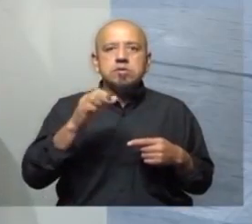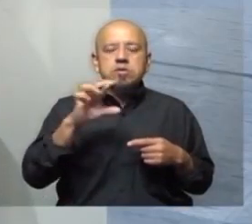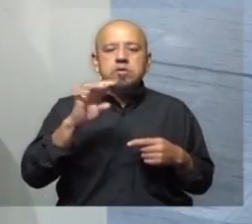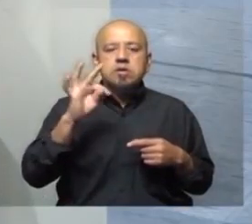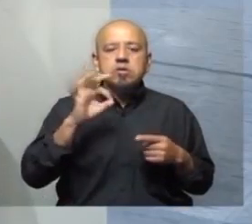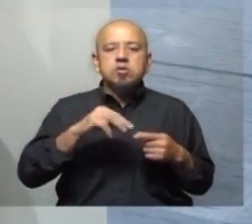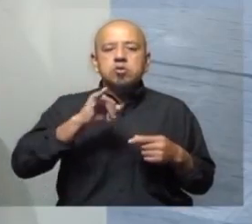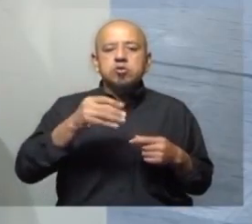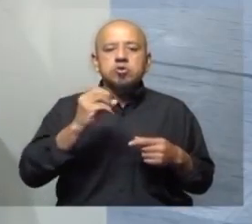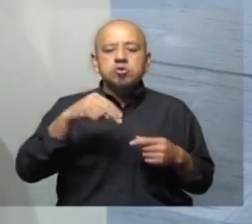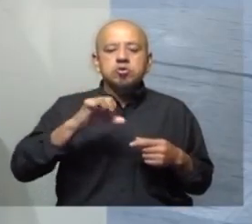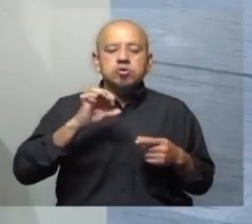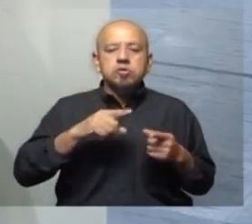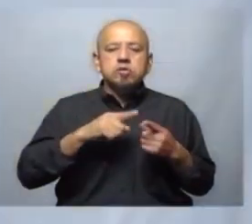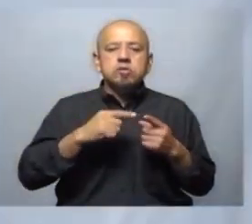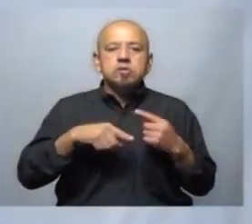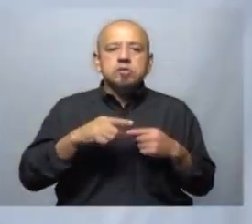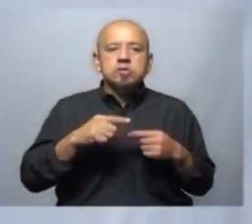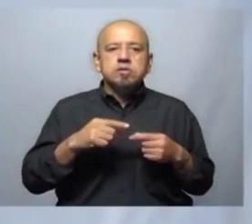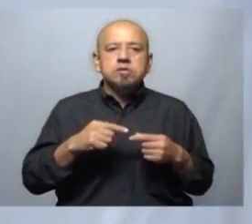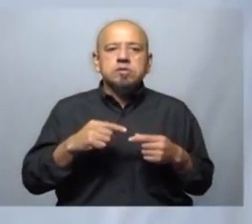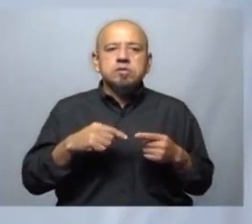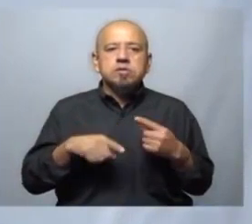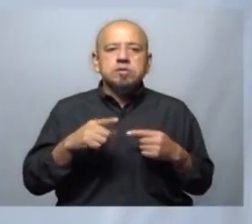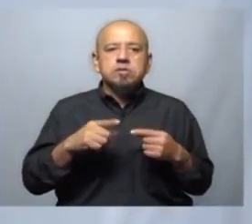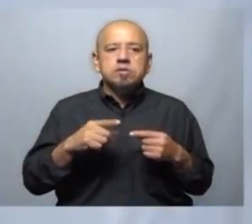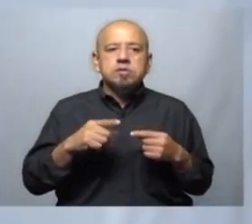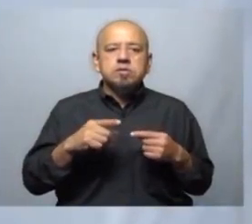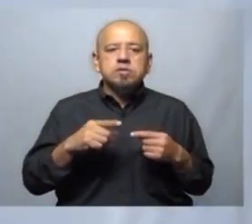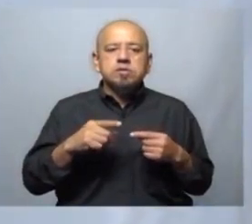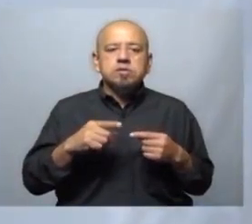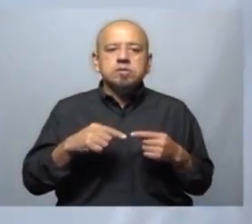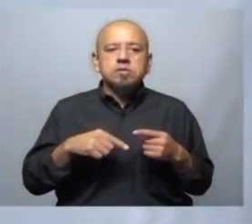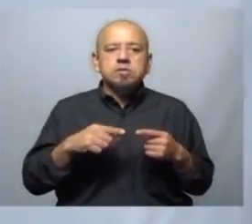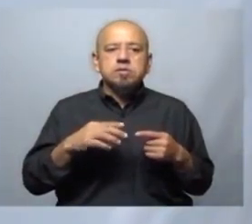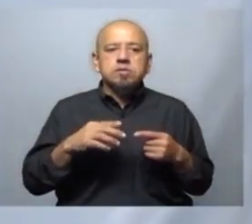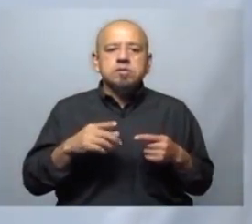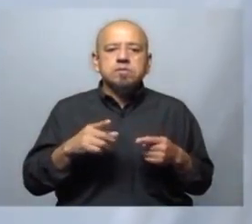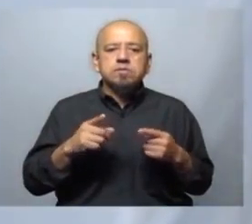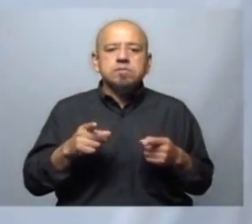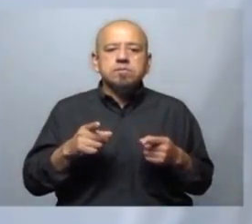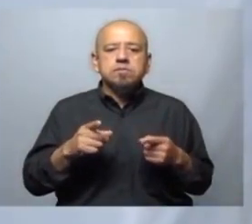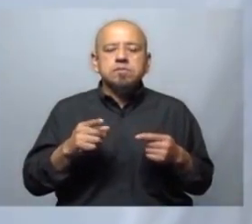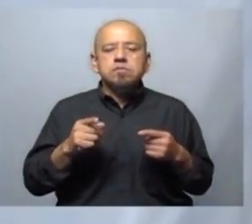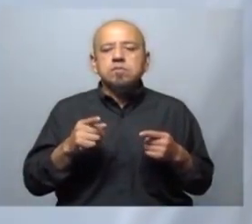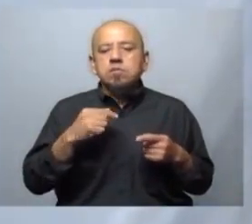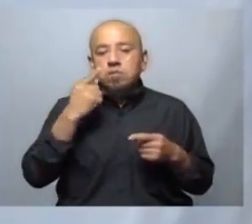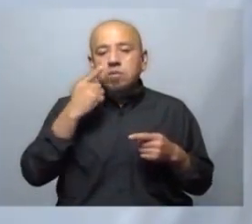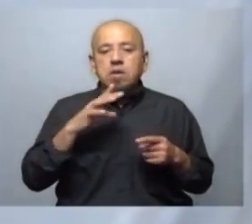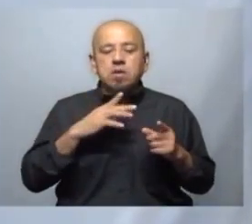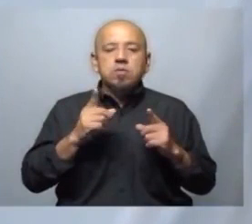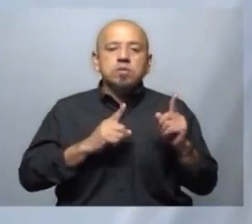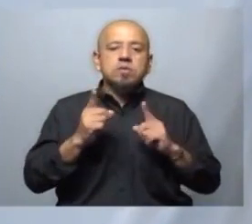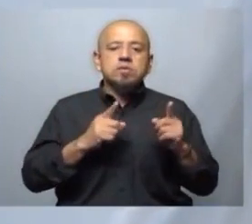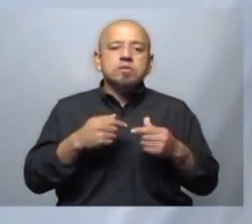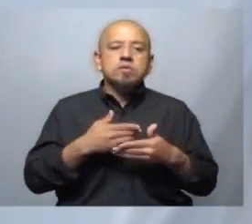de los grandes de la escena uruguaya la portada de este libro nosotros estamos viendo algunas cosas por ahí